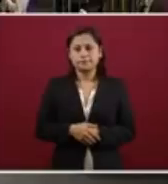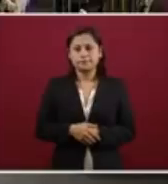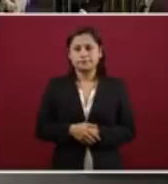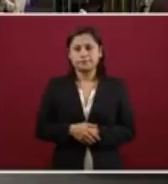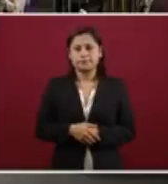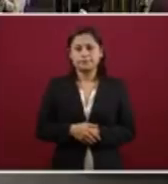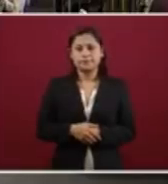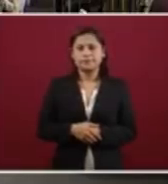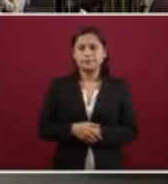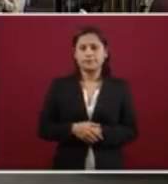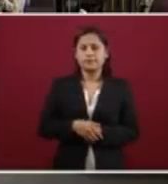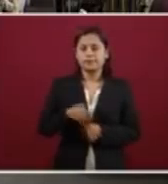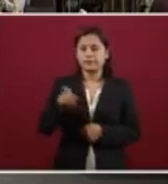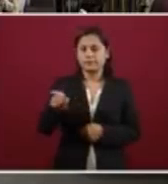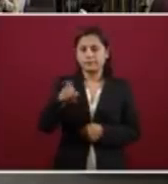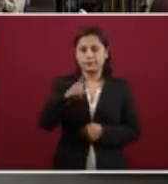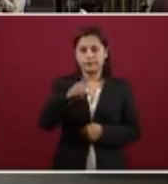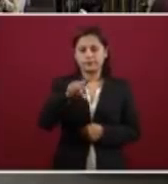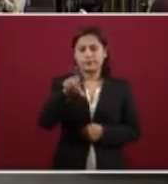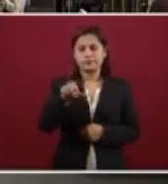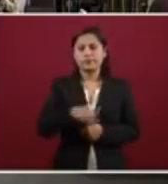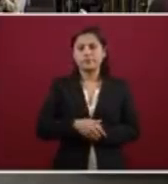Primero ella y luego tú.